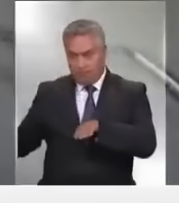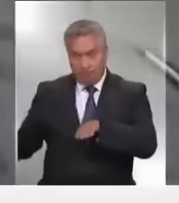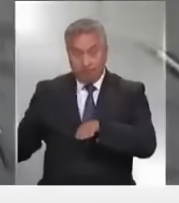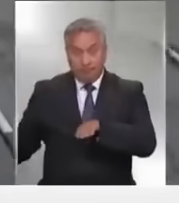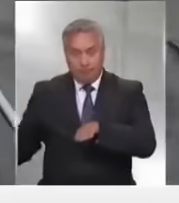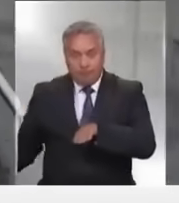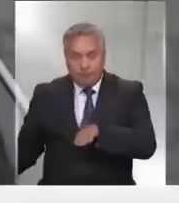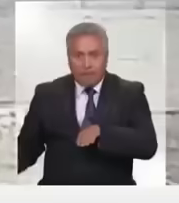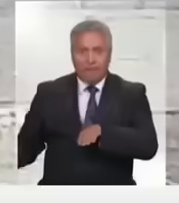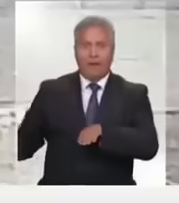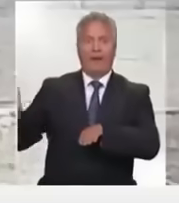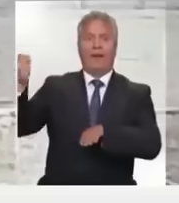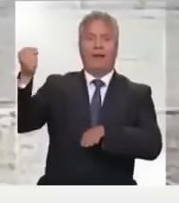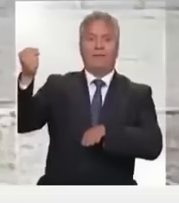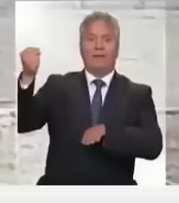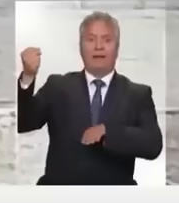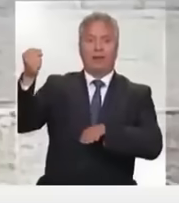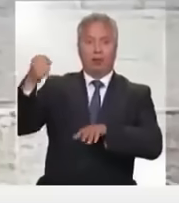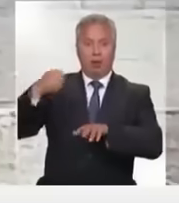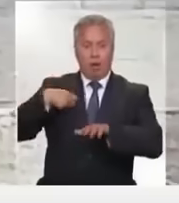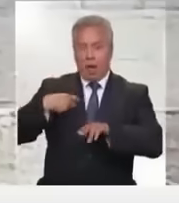levantaron y me arrastraron.